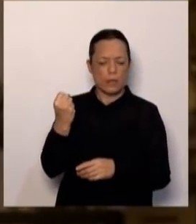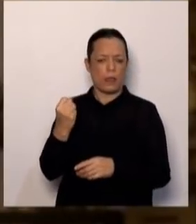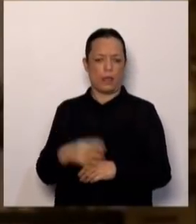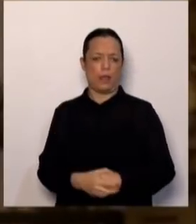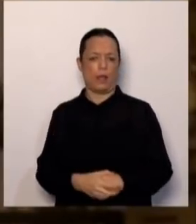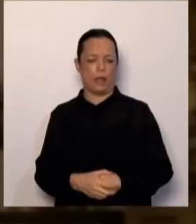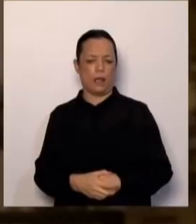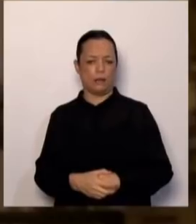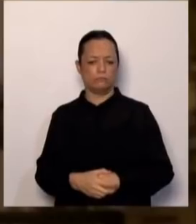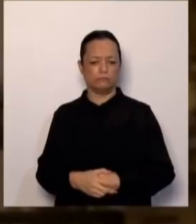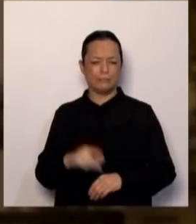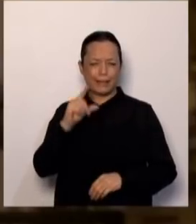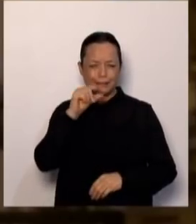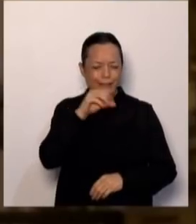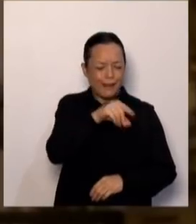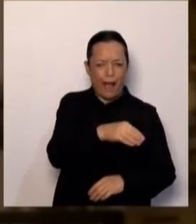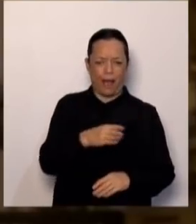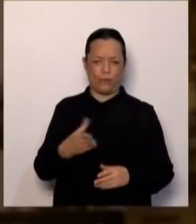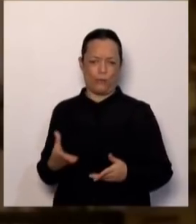ha criticado a los